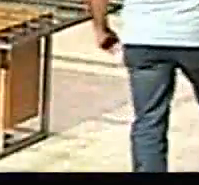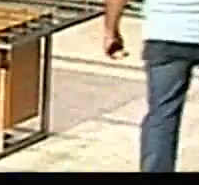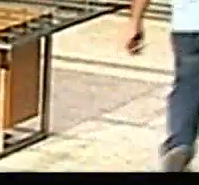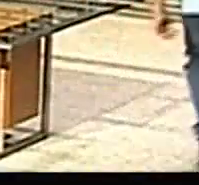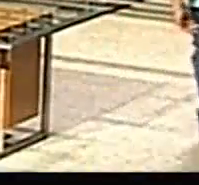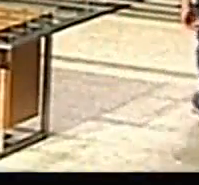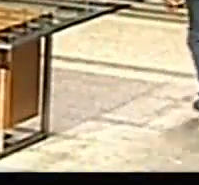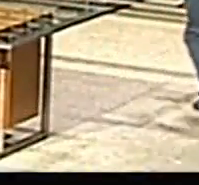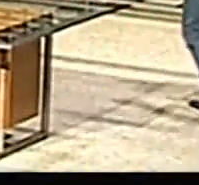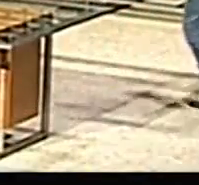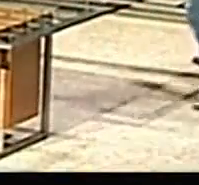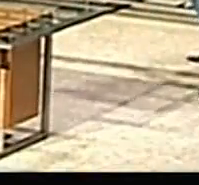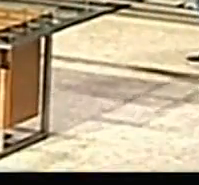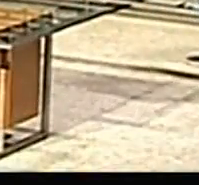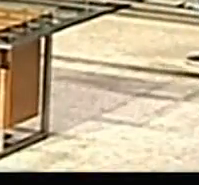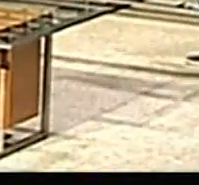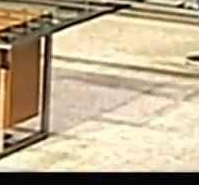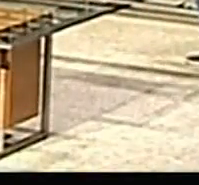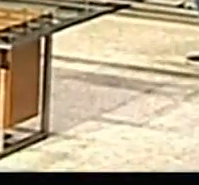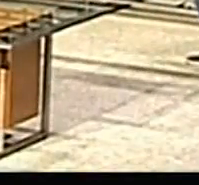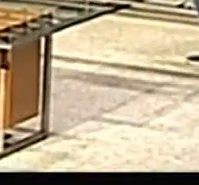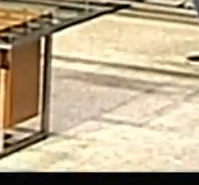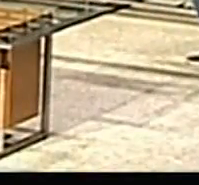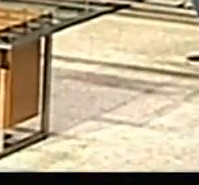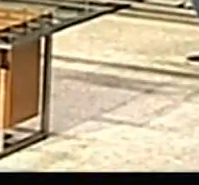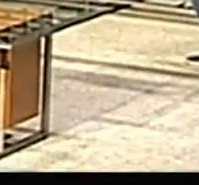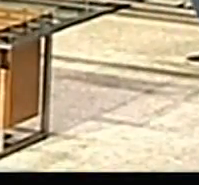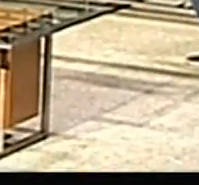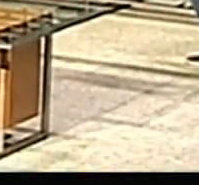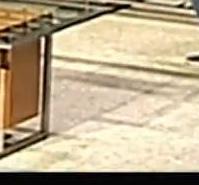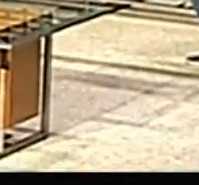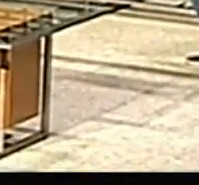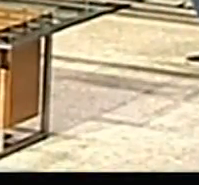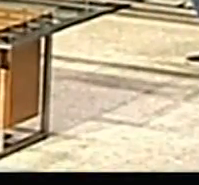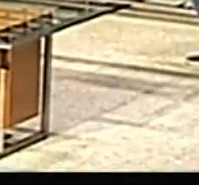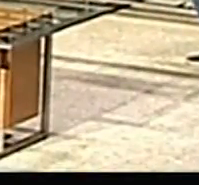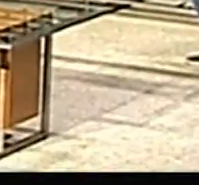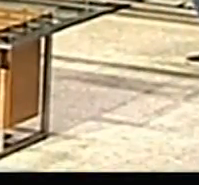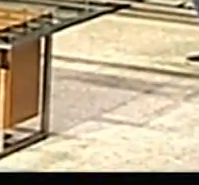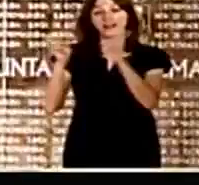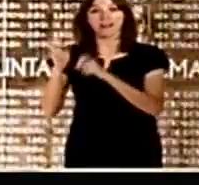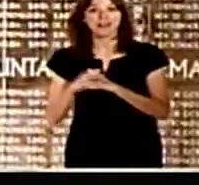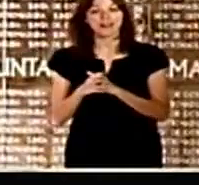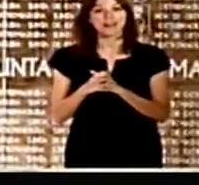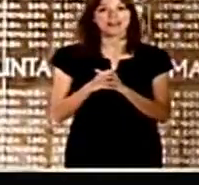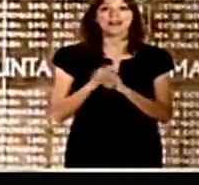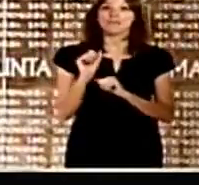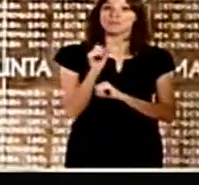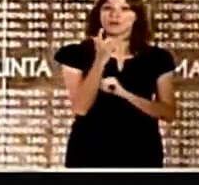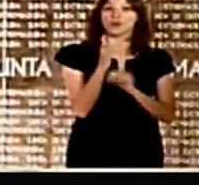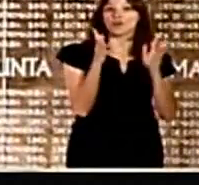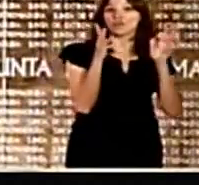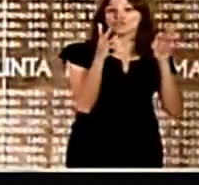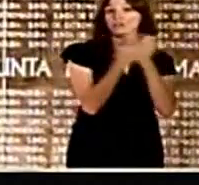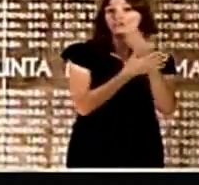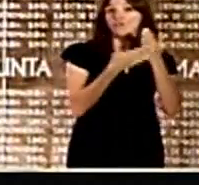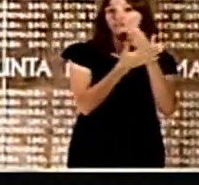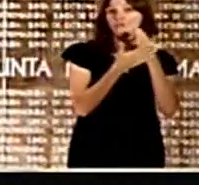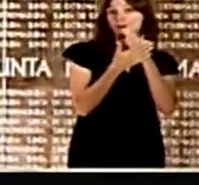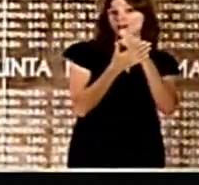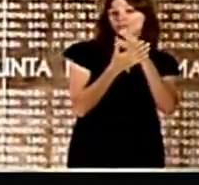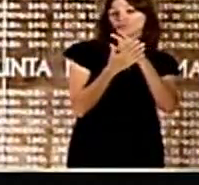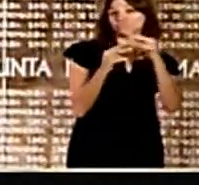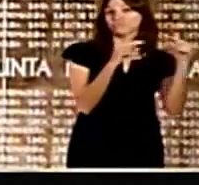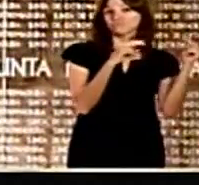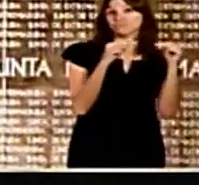Bien, buenos días. Como siempre, les agradezco su presencia en la rueda de prensa tras el Consejo de Gobierno.